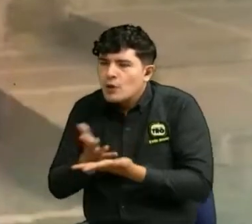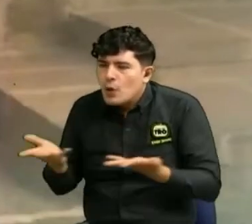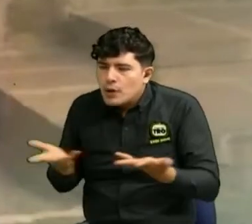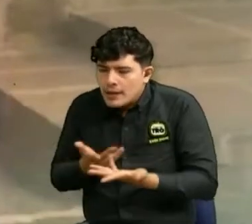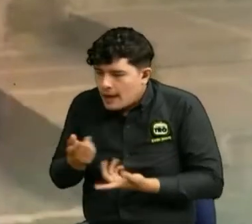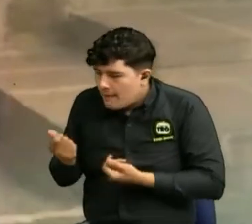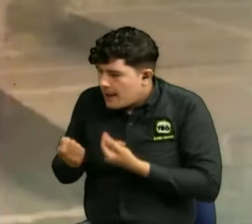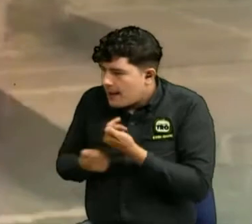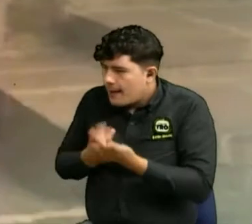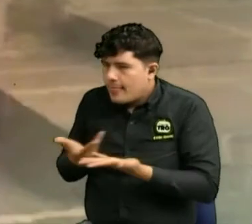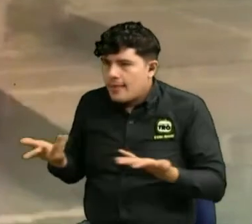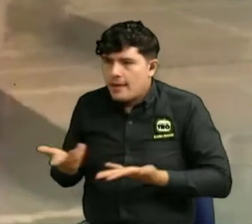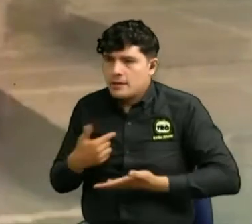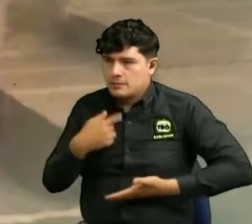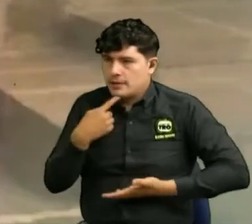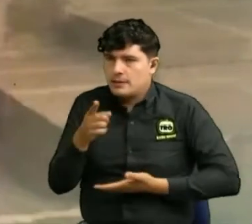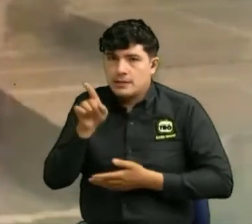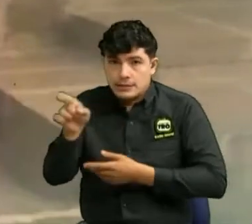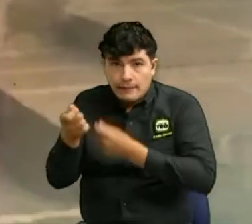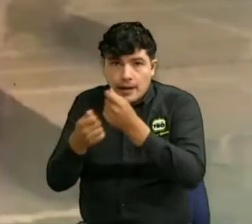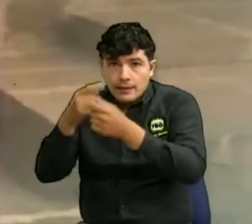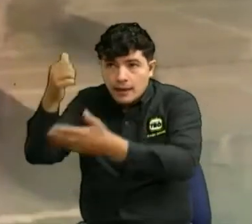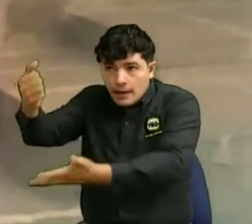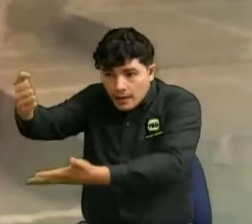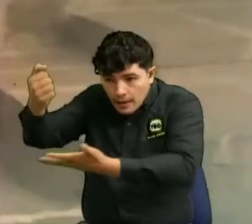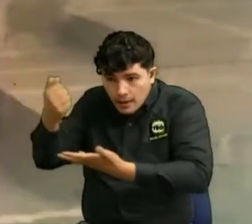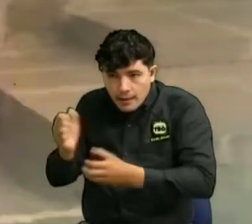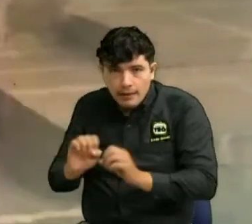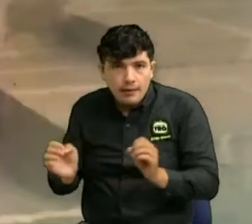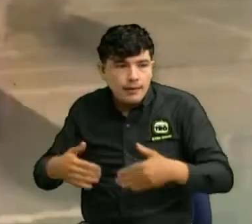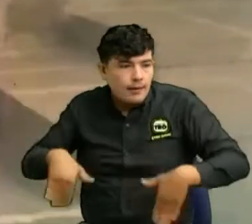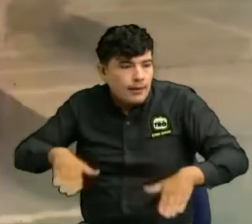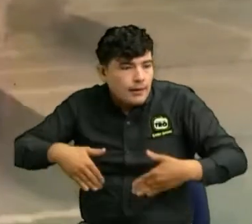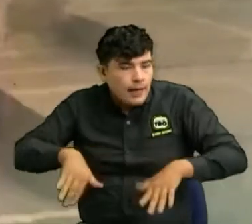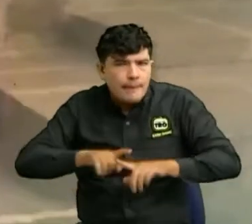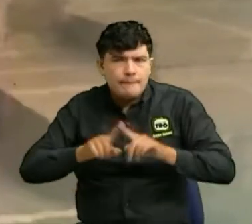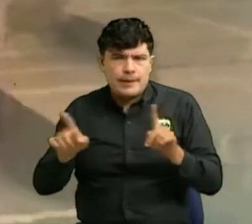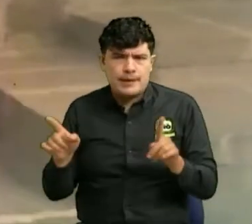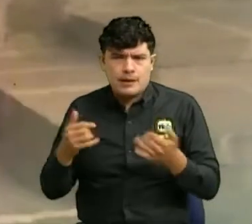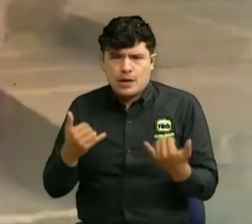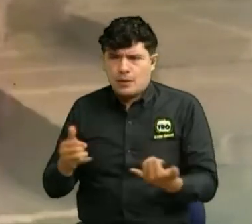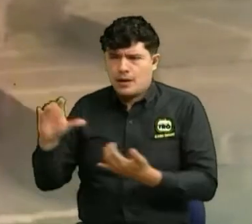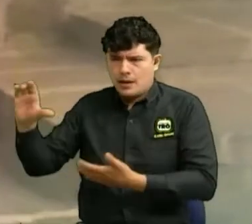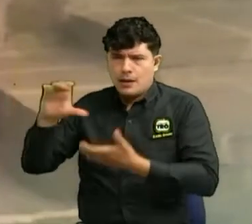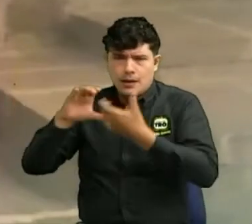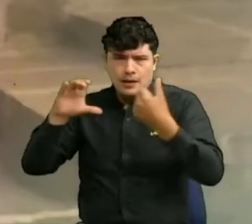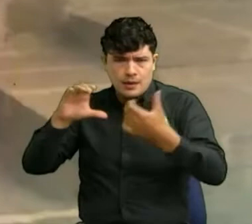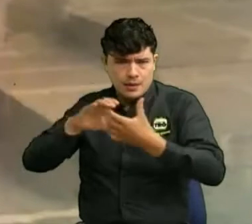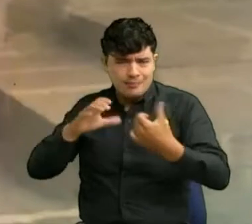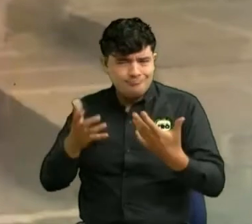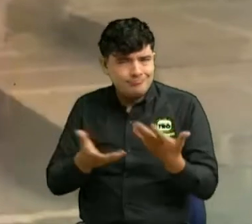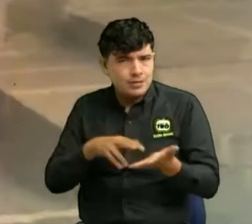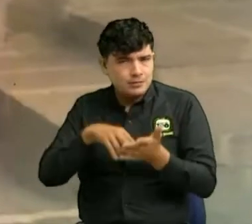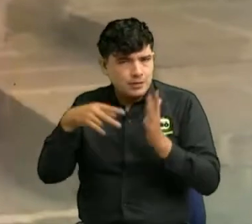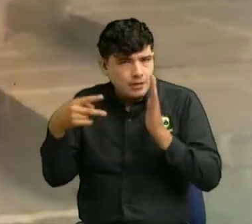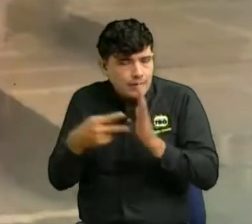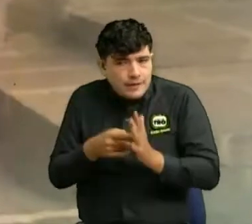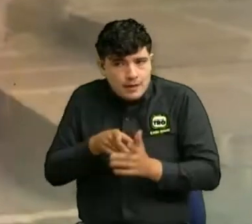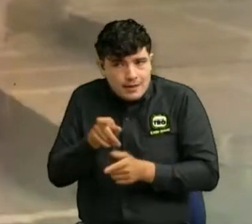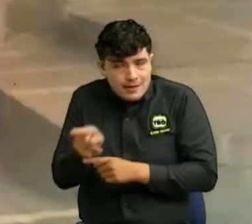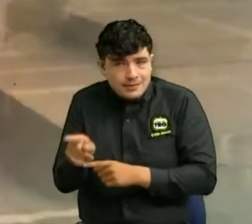ella dice, yo no recibí ese dinero, sin embargo, me están haciendo los descuentos. Esto quiere decir que